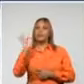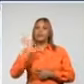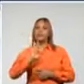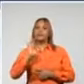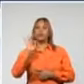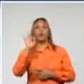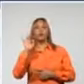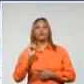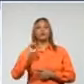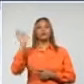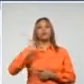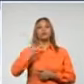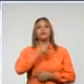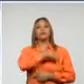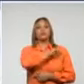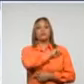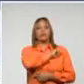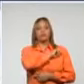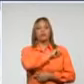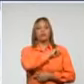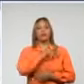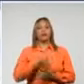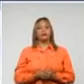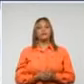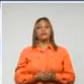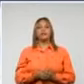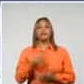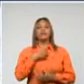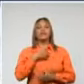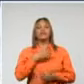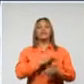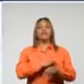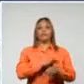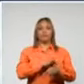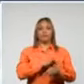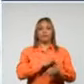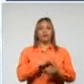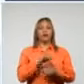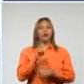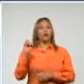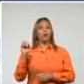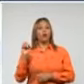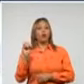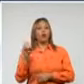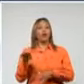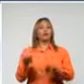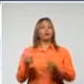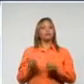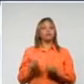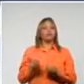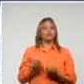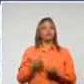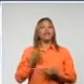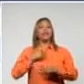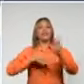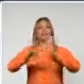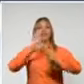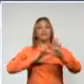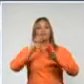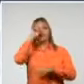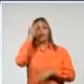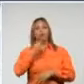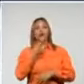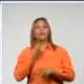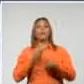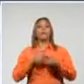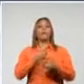de la población ha tenido la enfermedad o ha adquirido la inmunidad por vacuna. Sí,